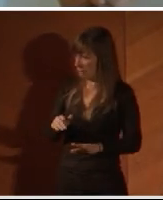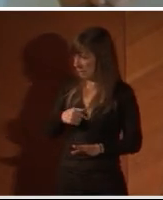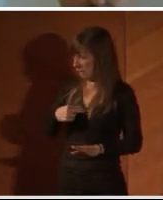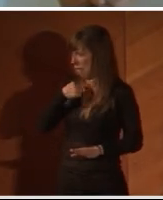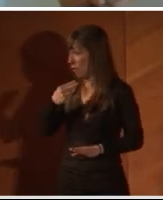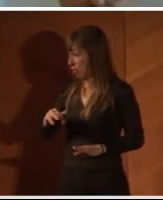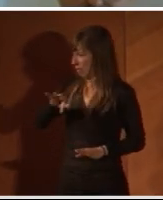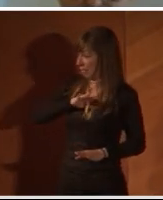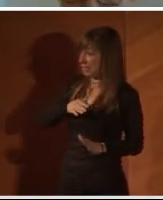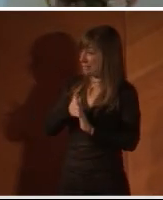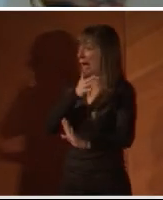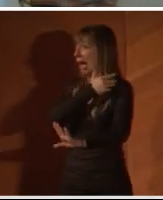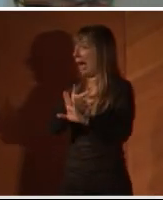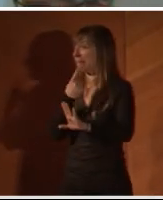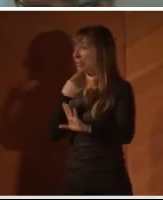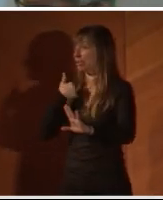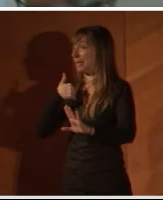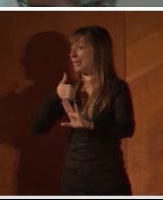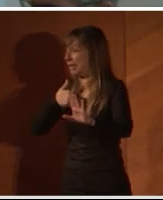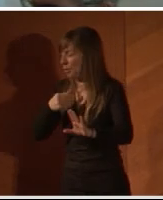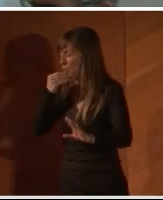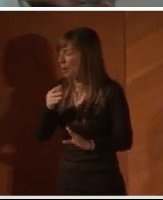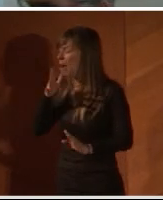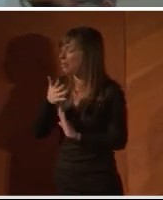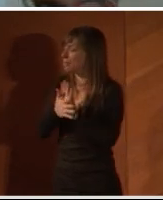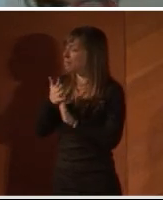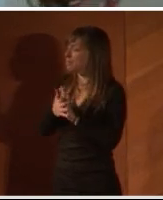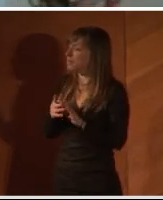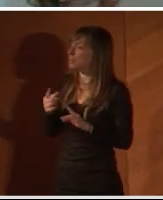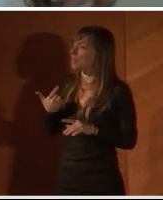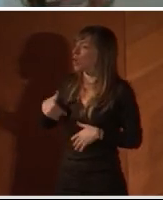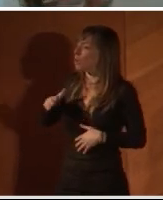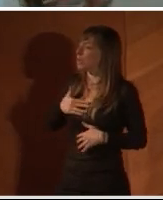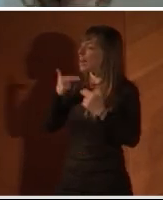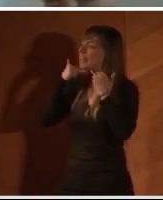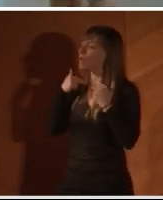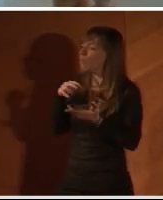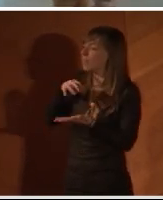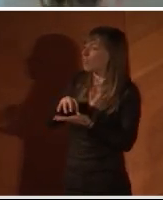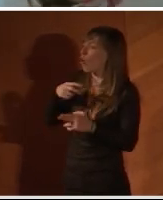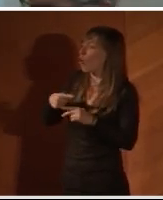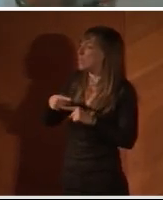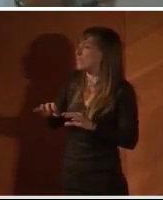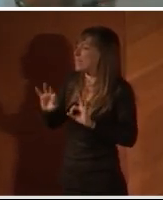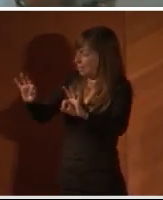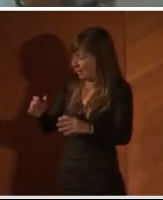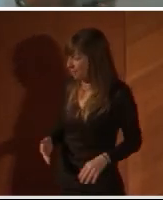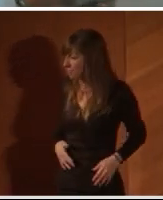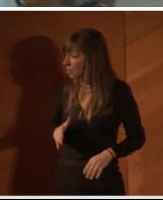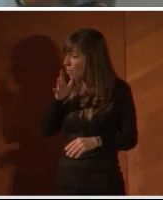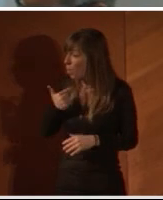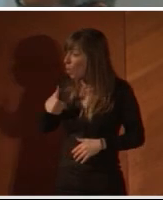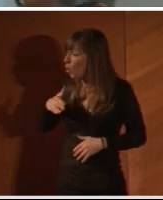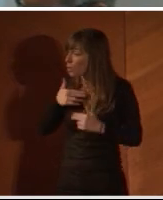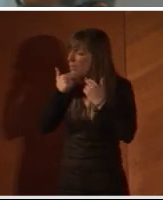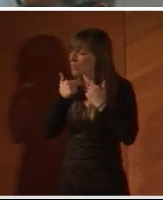prácticamente está todo dicho, pero voy a hablar un poco de cuál es la peculiaridad desde la Diputación. Desde la Diputación, igual que el Cabildo de